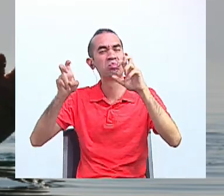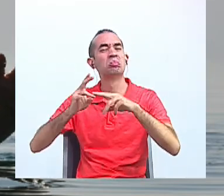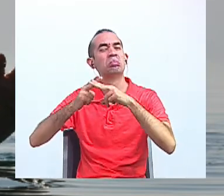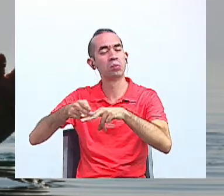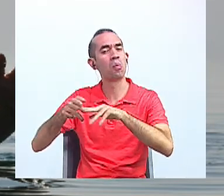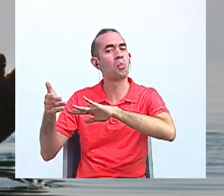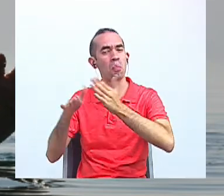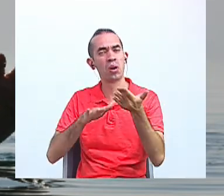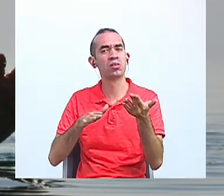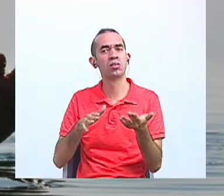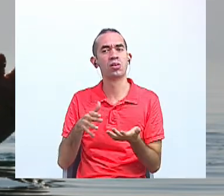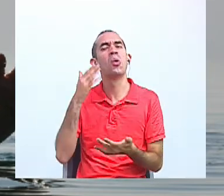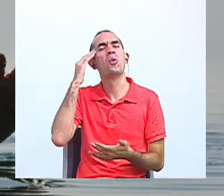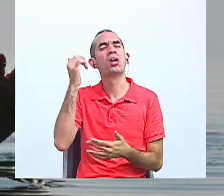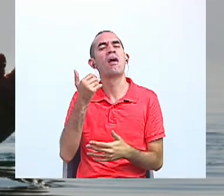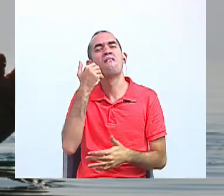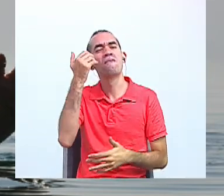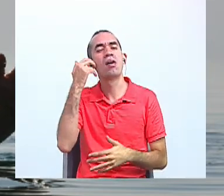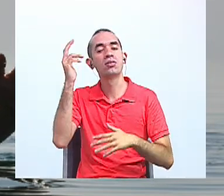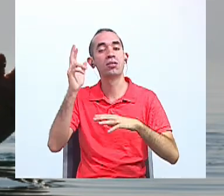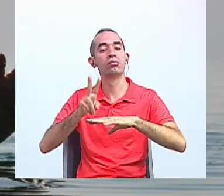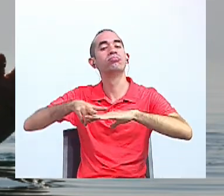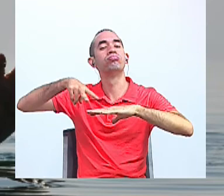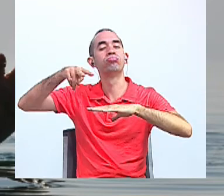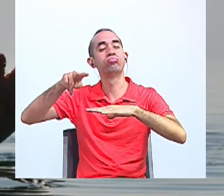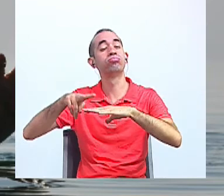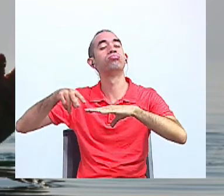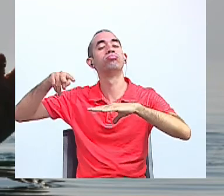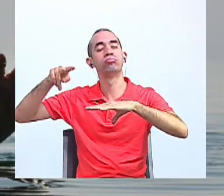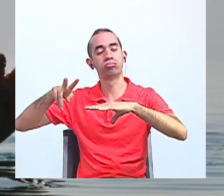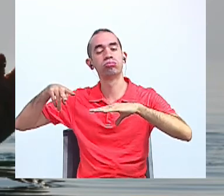relacionan ustedes con la densidad o con lo que estamos explicando?